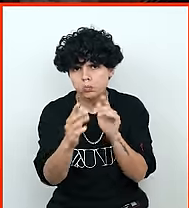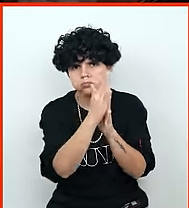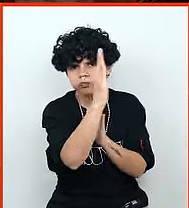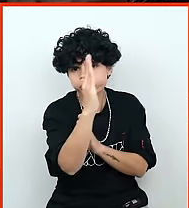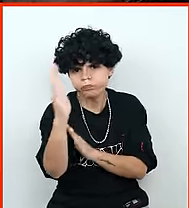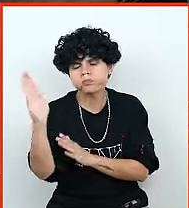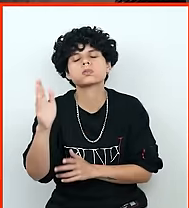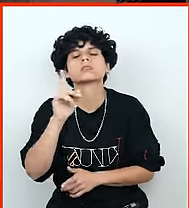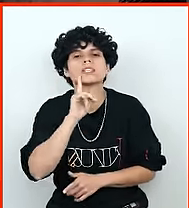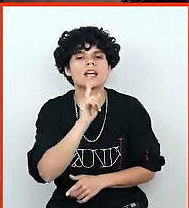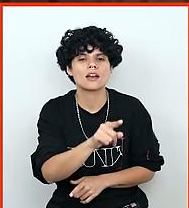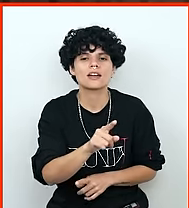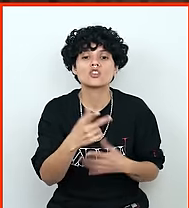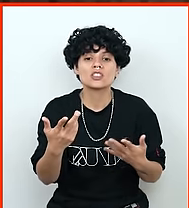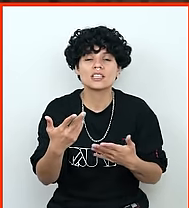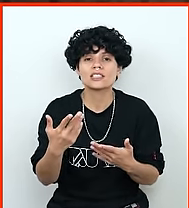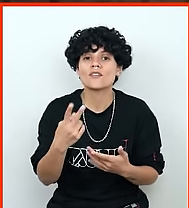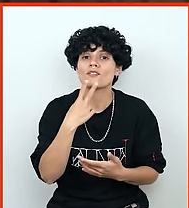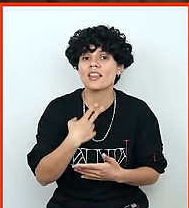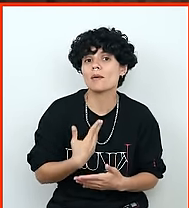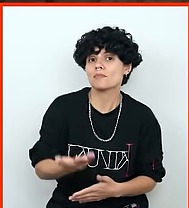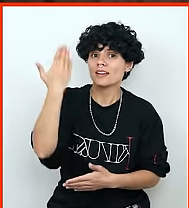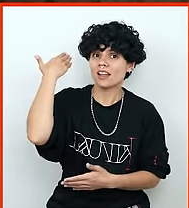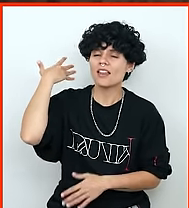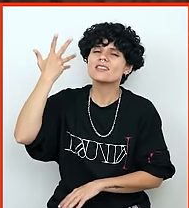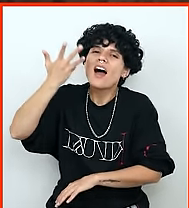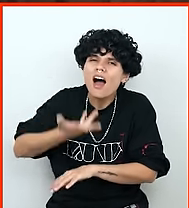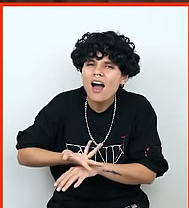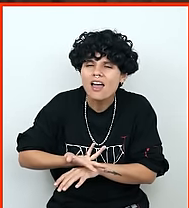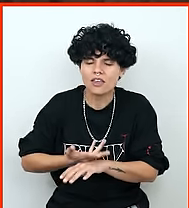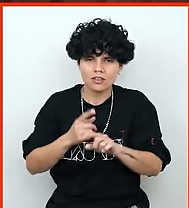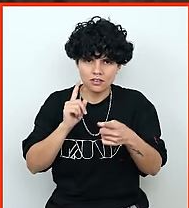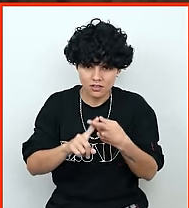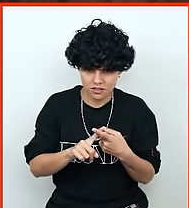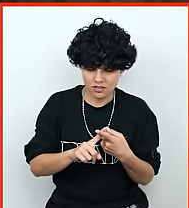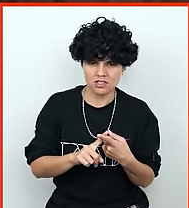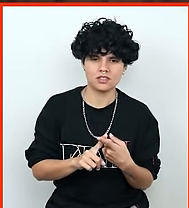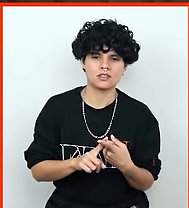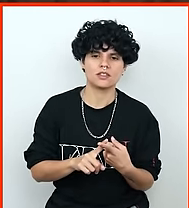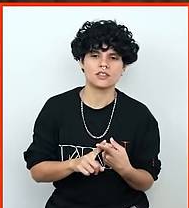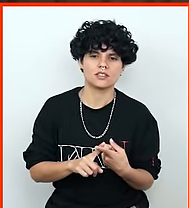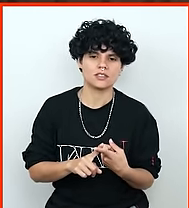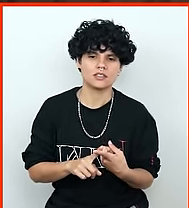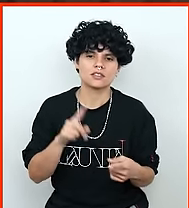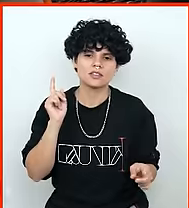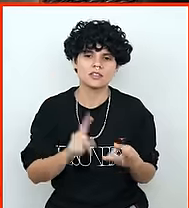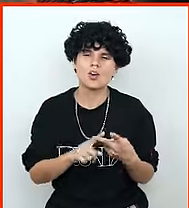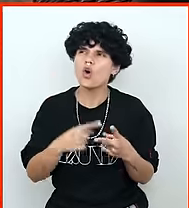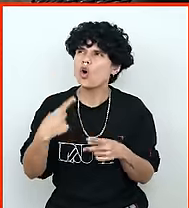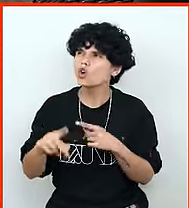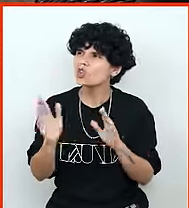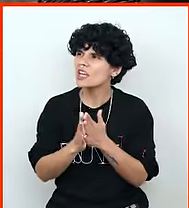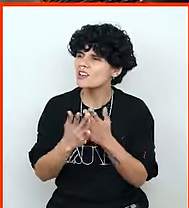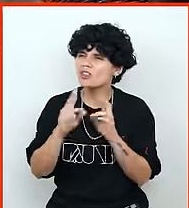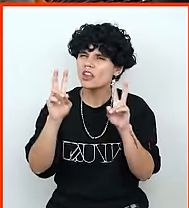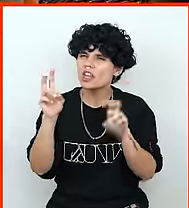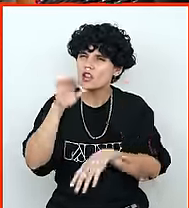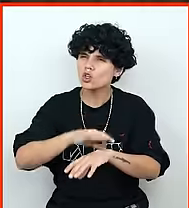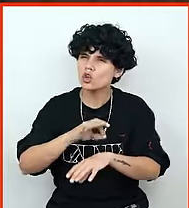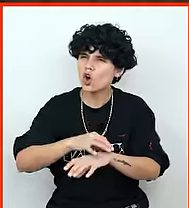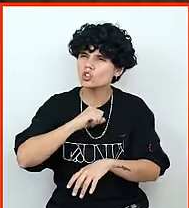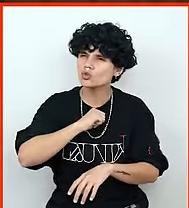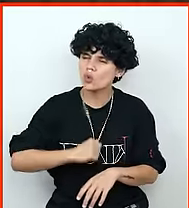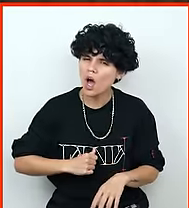de eso. Desde ese punto de vista, claro, las vidas pasadas existirían. Y desde otro punto de vista de un... Hay un libro acerca de un